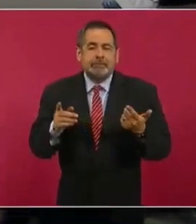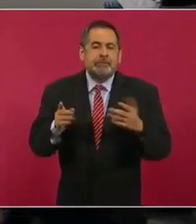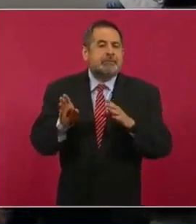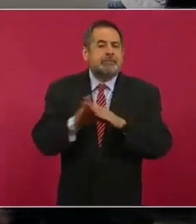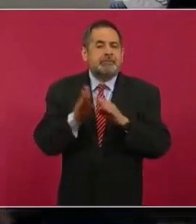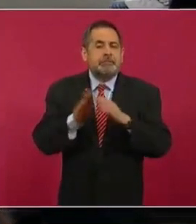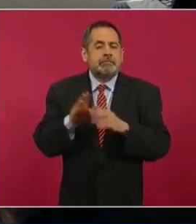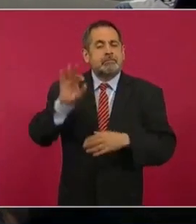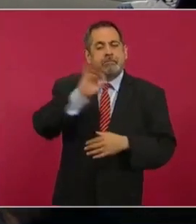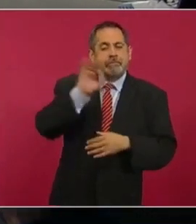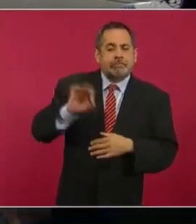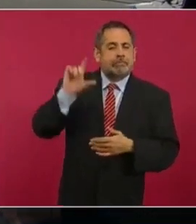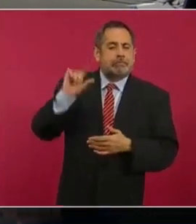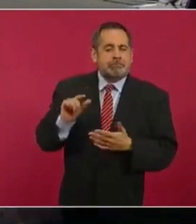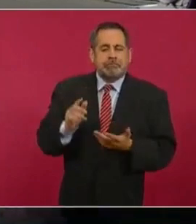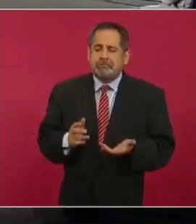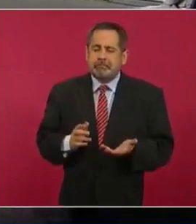bajos intereses